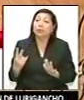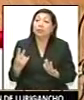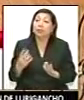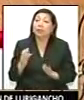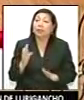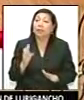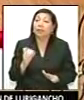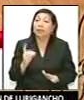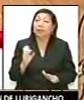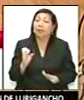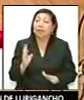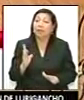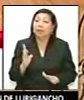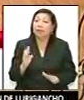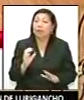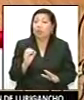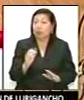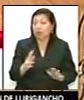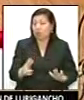18-97-EF y el número